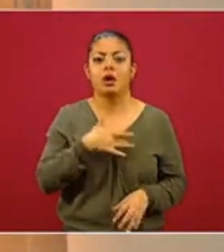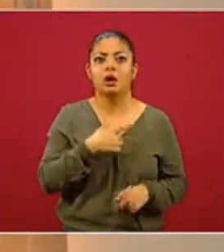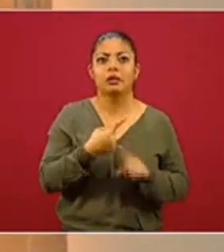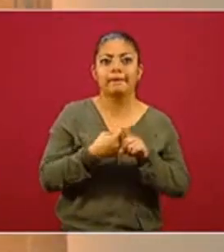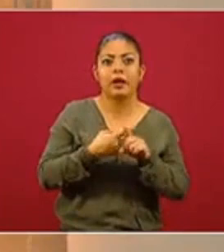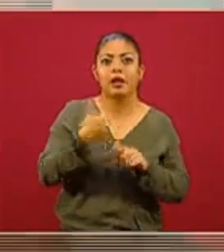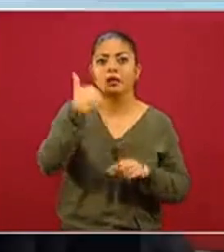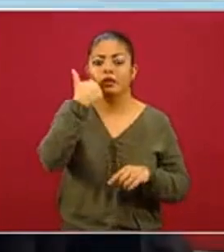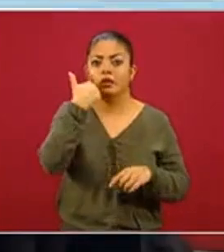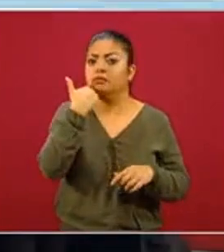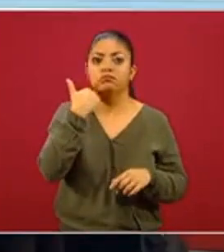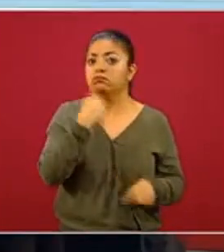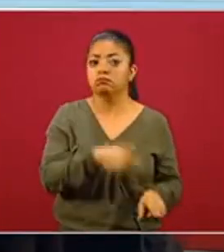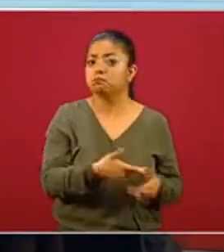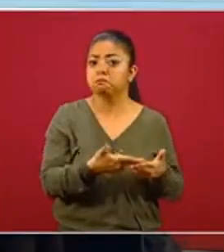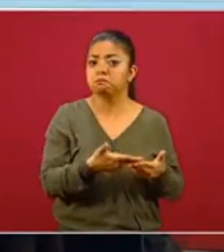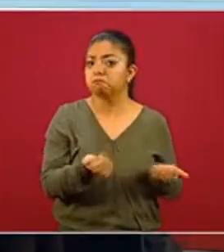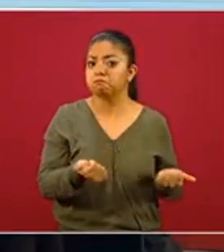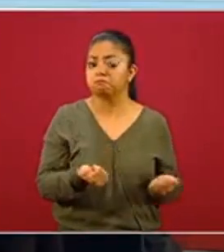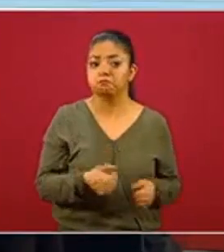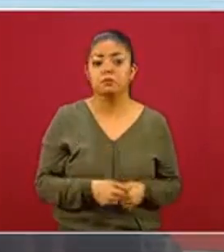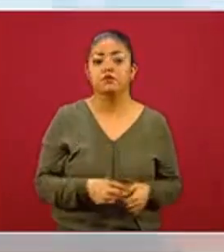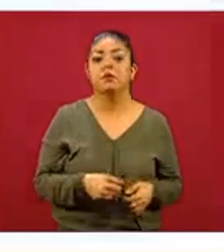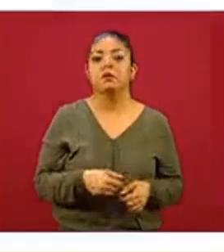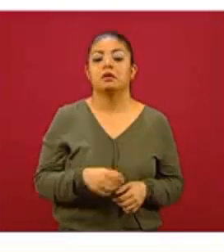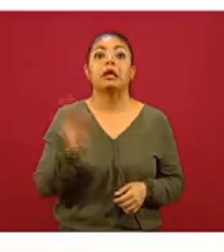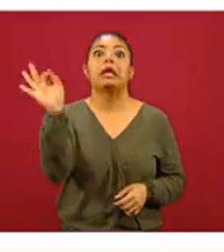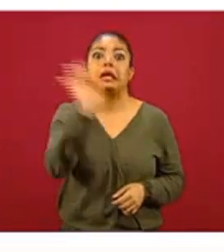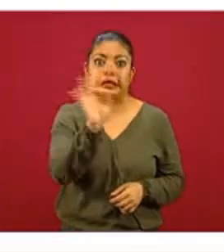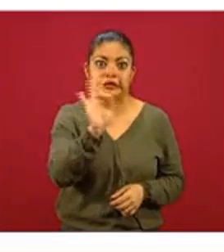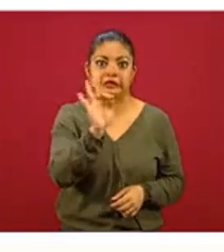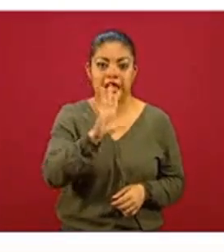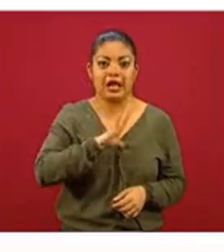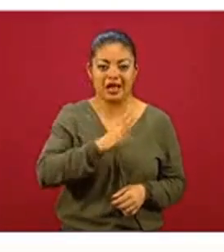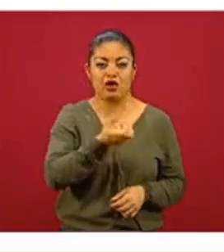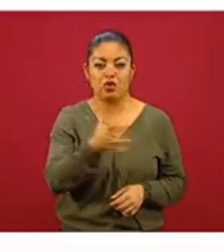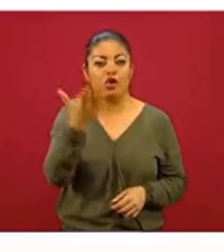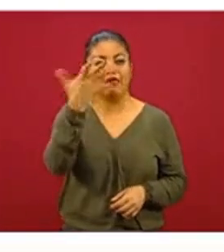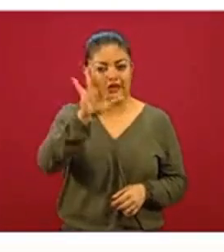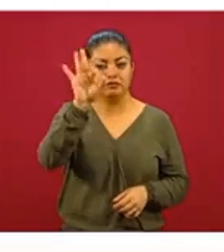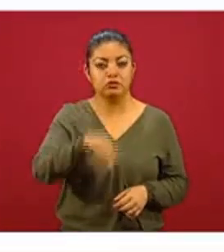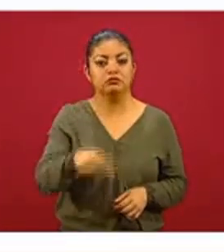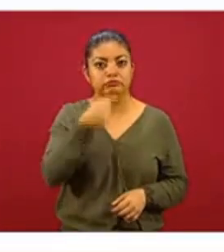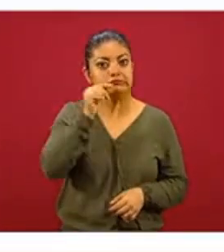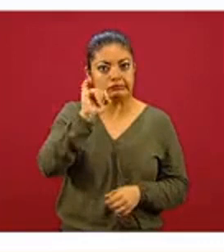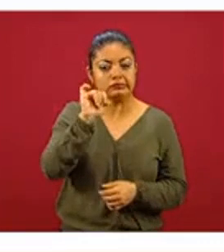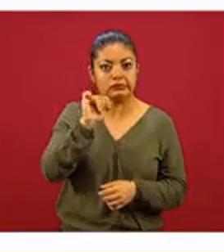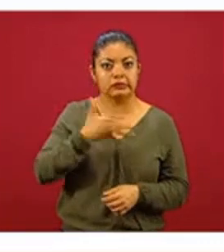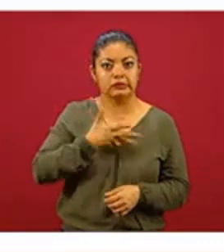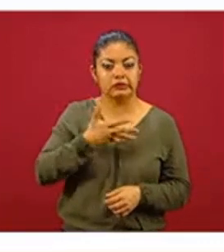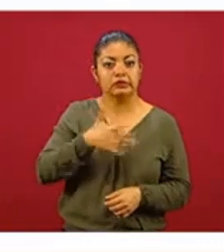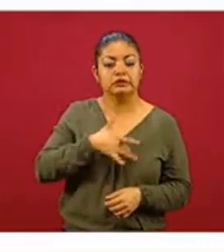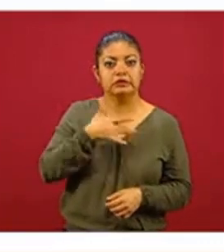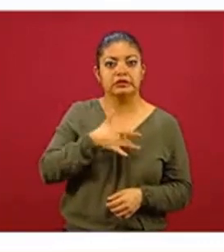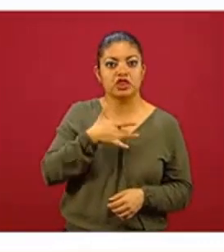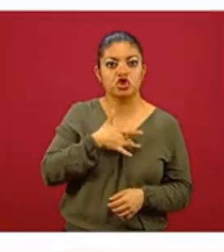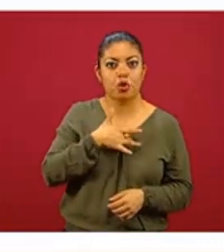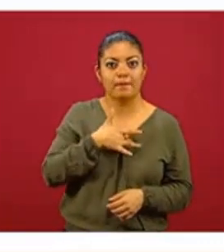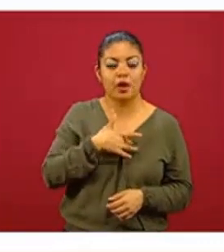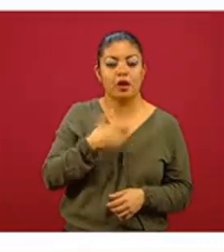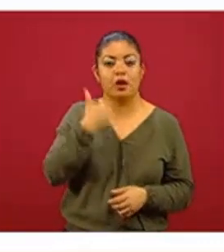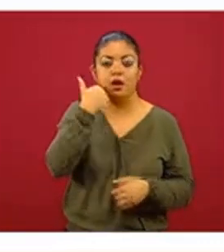Y los que presentan síntoma, que aproximadamente es el 10%, los casos, muchos de ellos van a